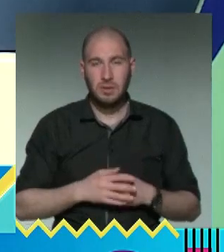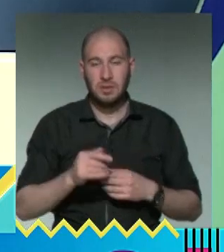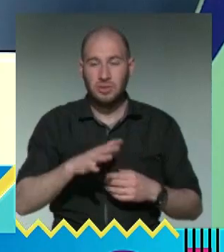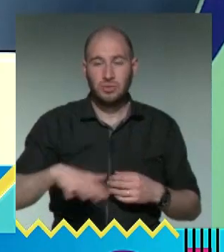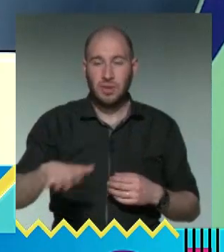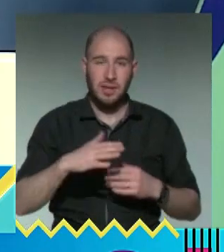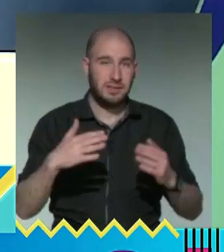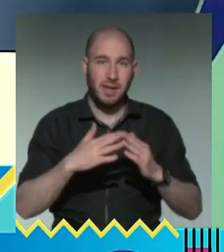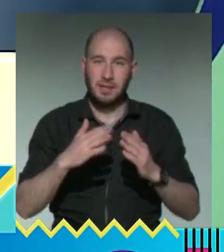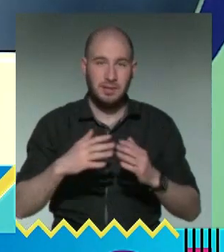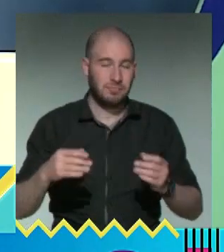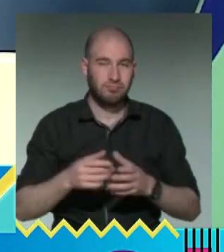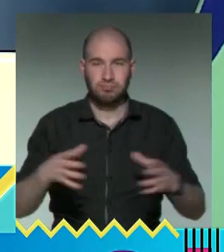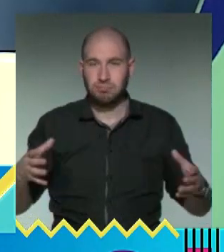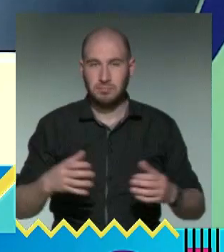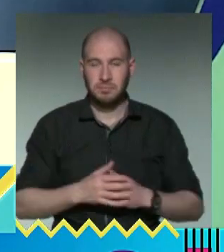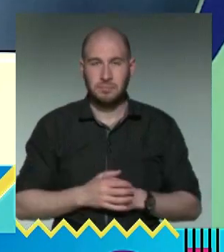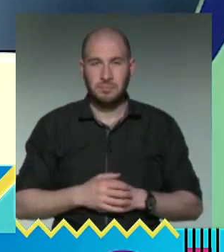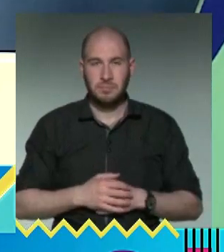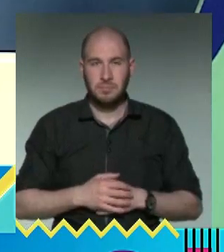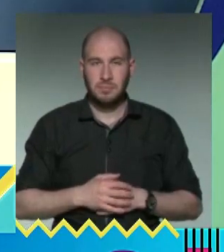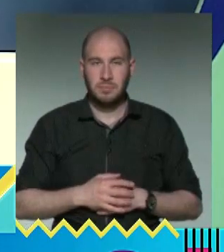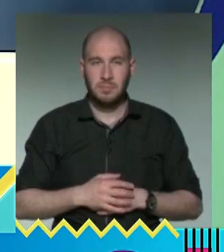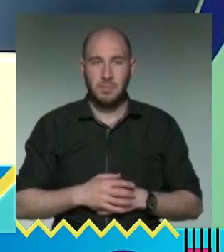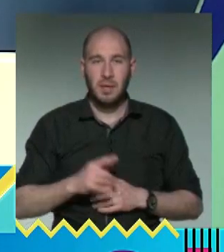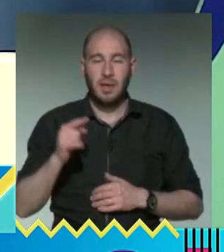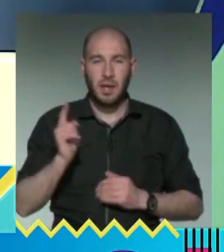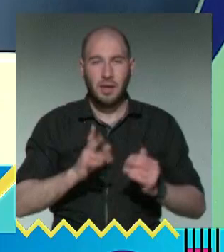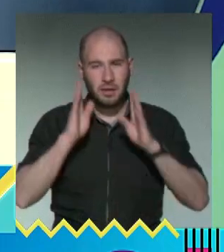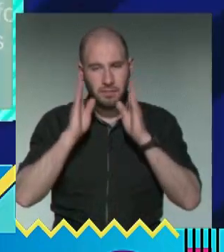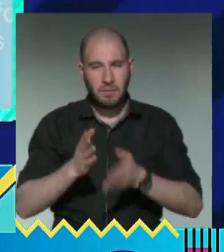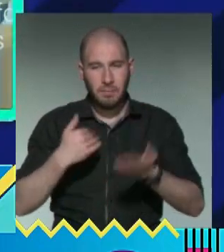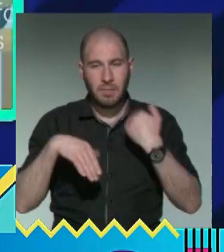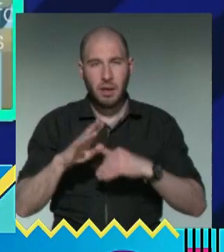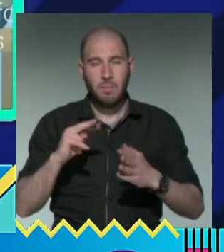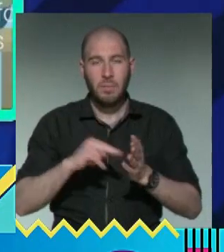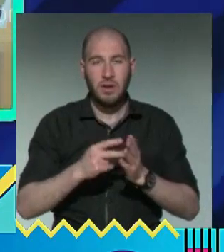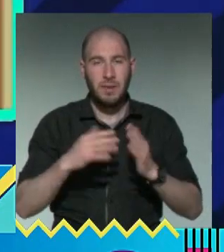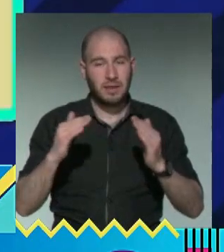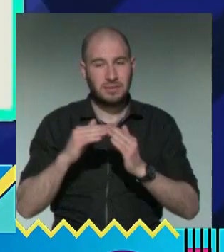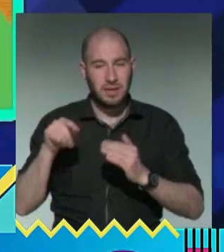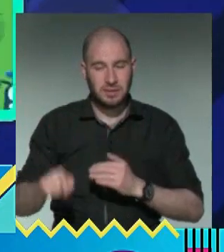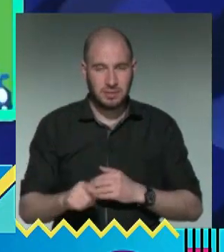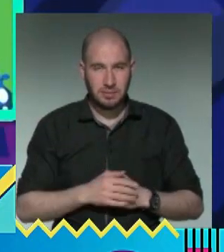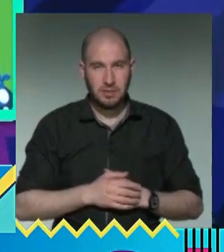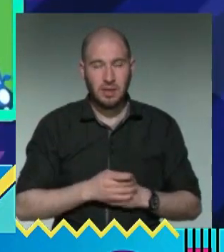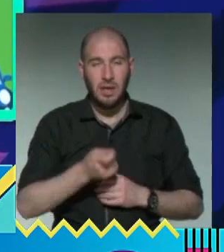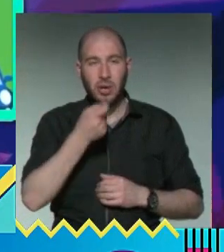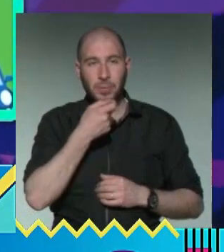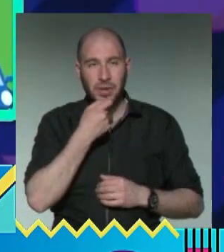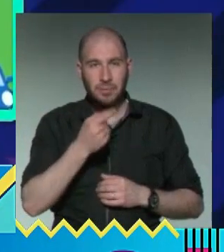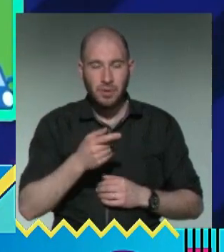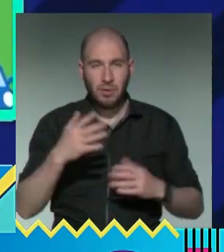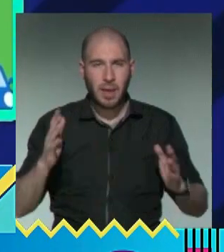ciudad es la vivienda. Entonces hay que tener más focalizado el problema en la vivienda. Claro, porque uno podría creer que